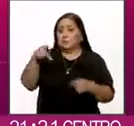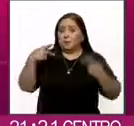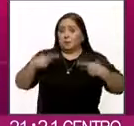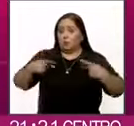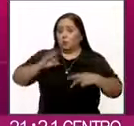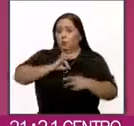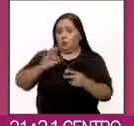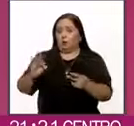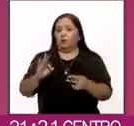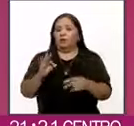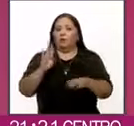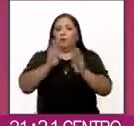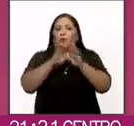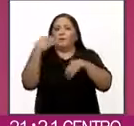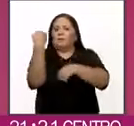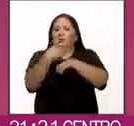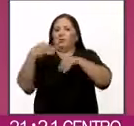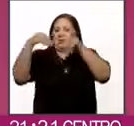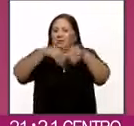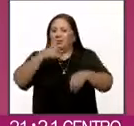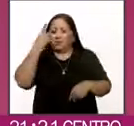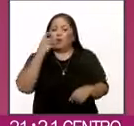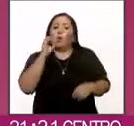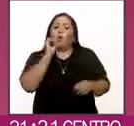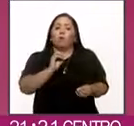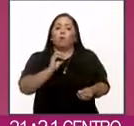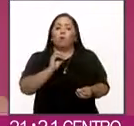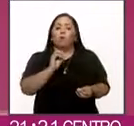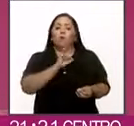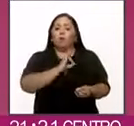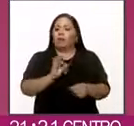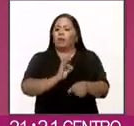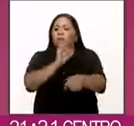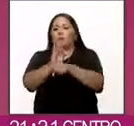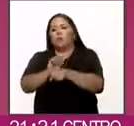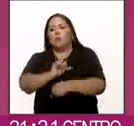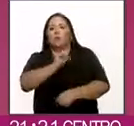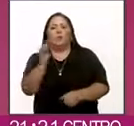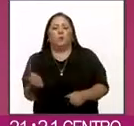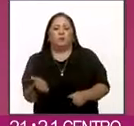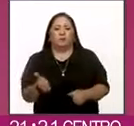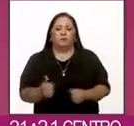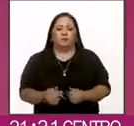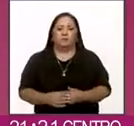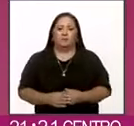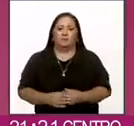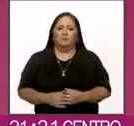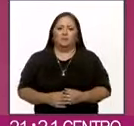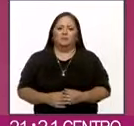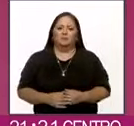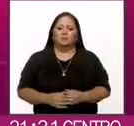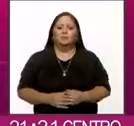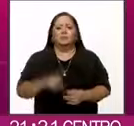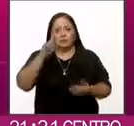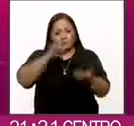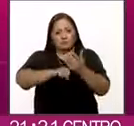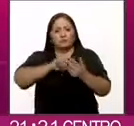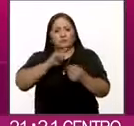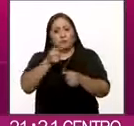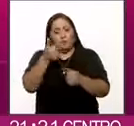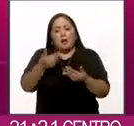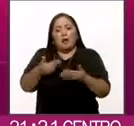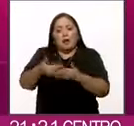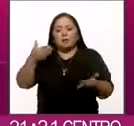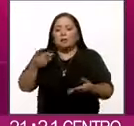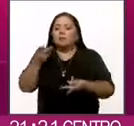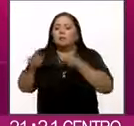persona puede adquirir la condición de refugiada o recibir otra protección complementaria? Se hace a través de una